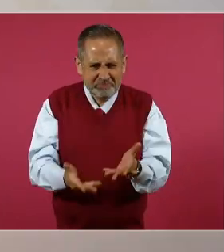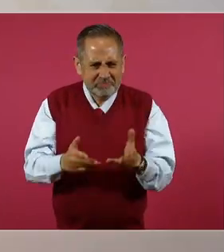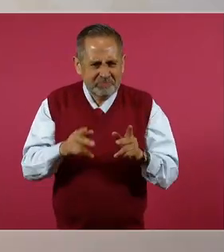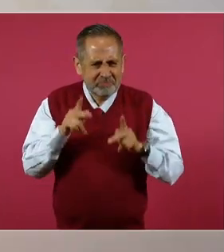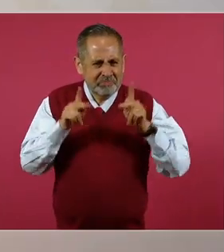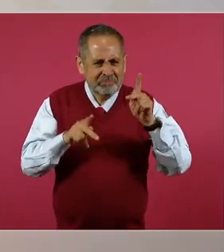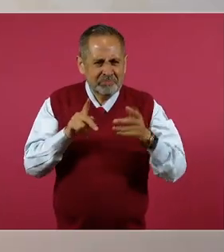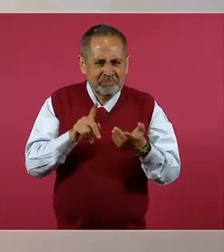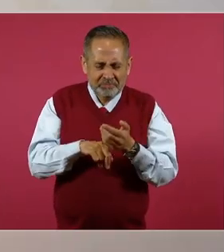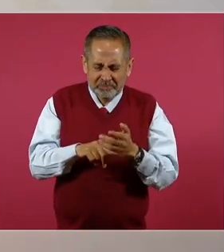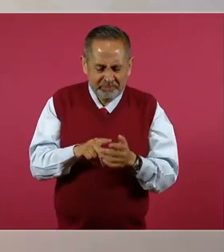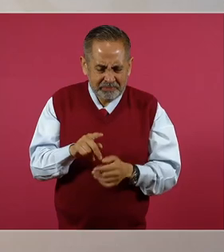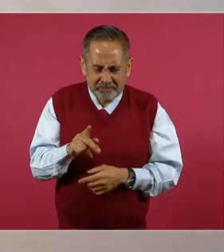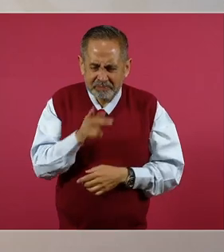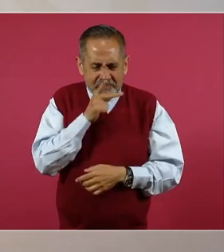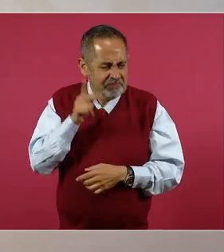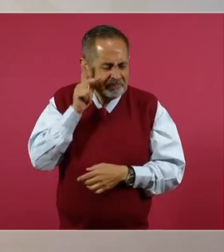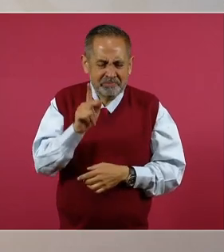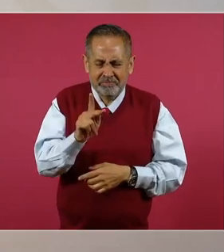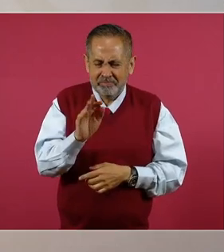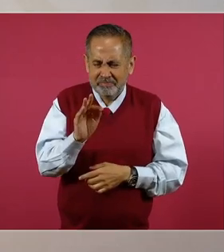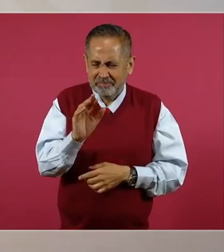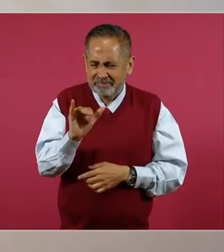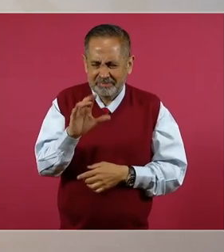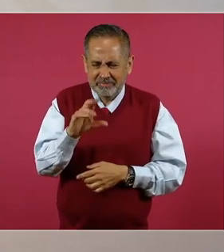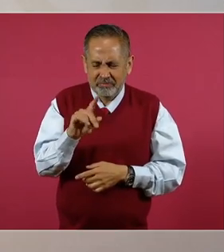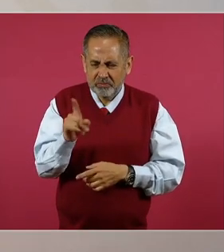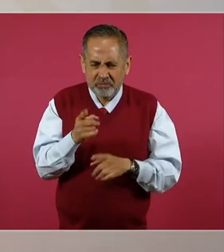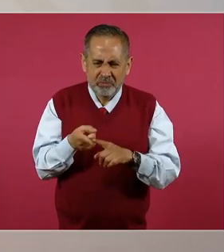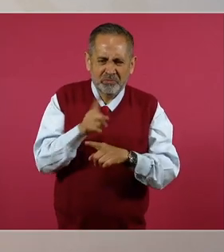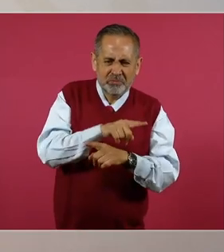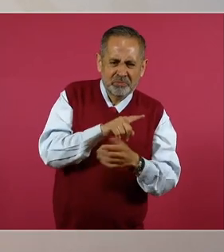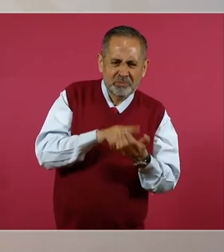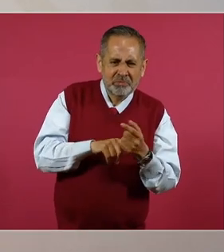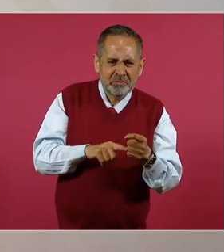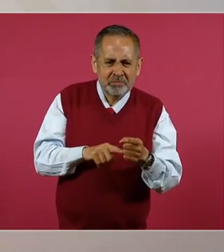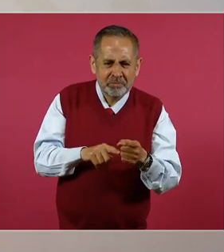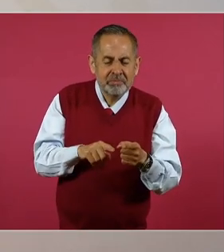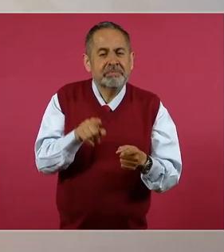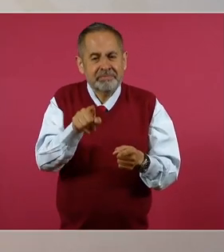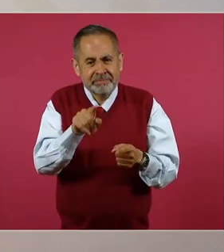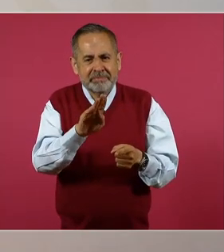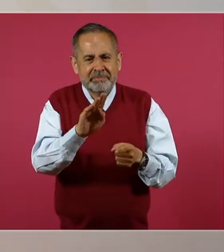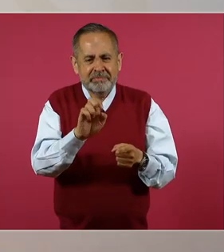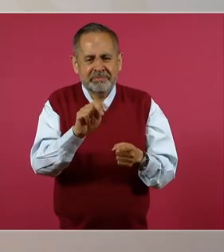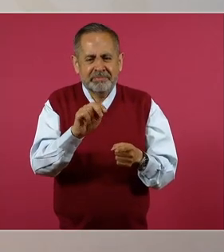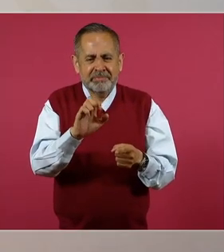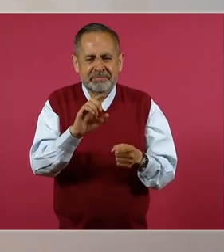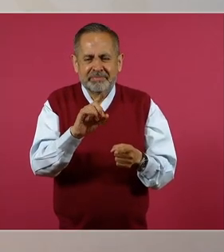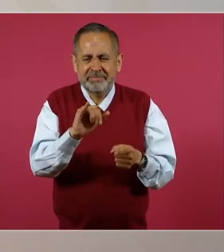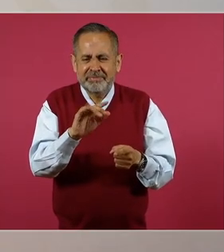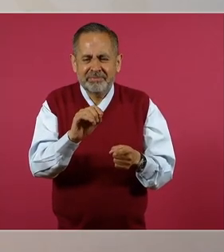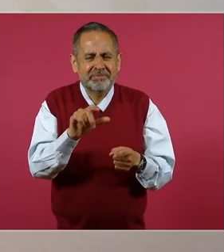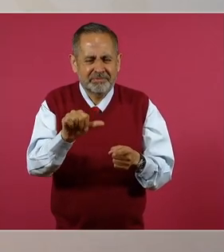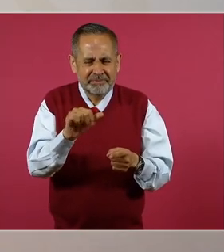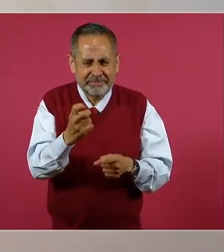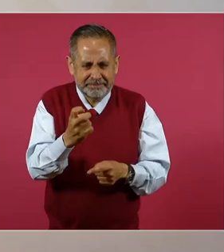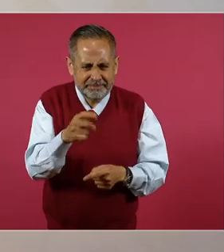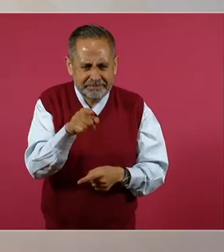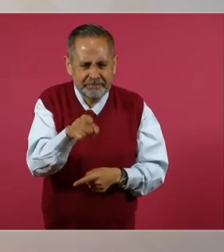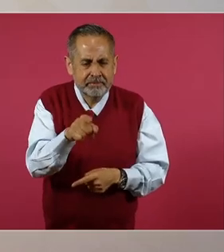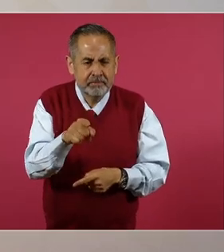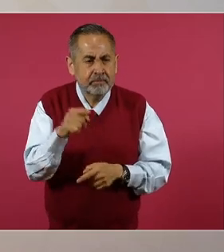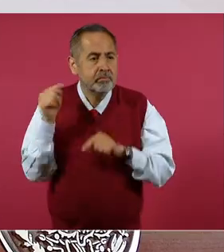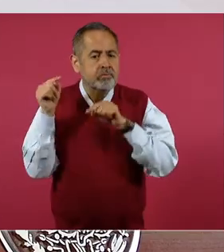que estaba antes del Papa Francisco. Benedicto XVI. Sí, Benedicto XVI, y